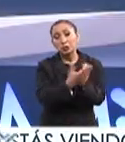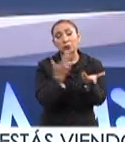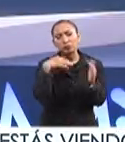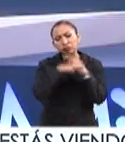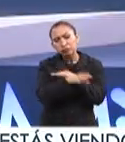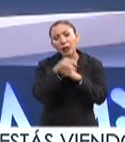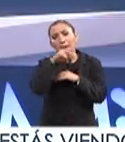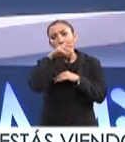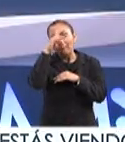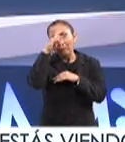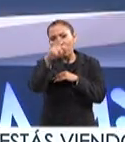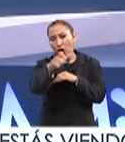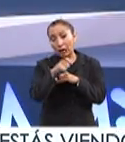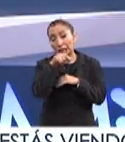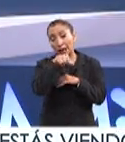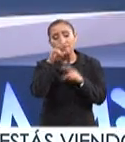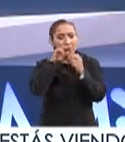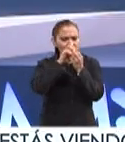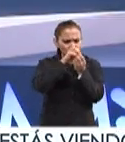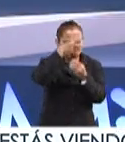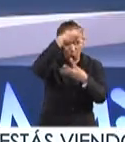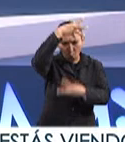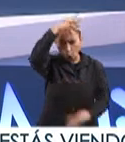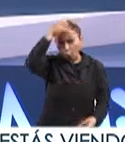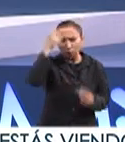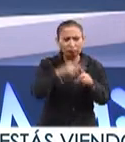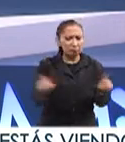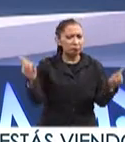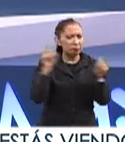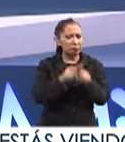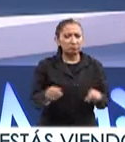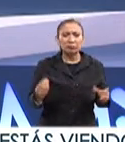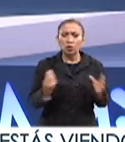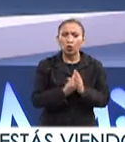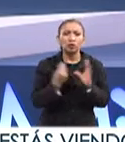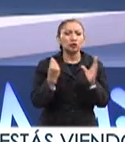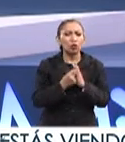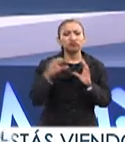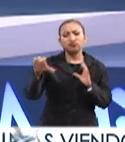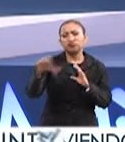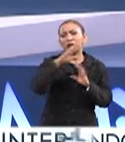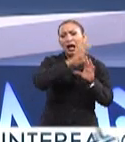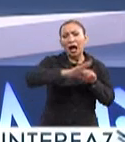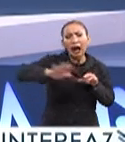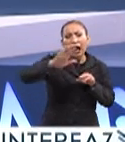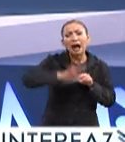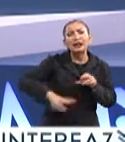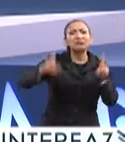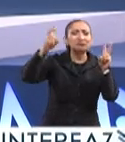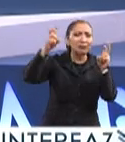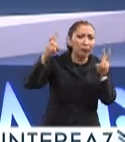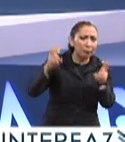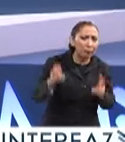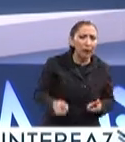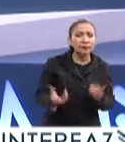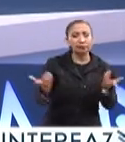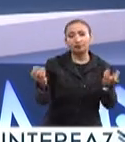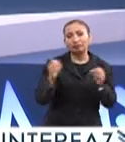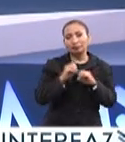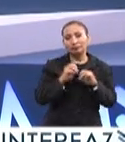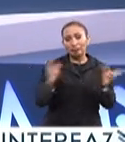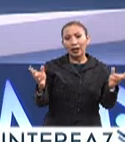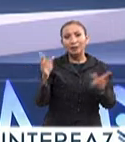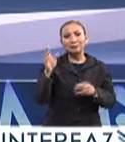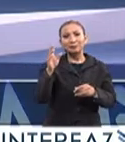la página México X, ahí podrán descubrir un sinfín de cursos de distintas ramas, disciplinas, por